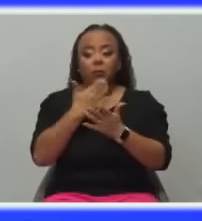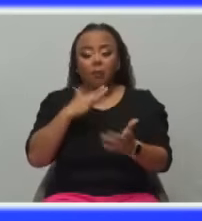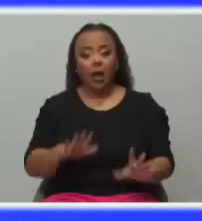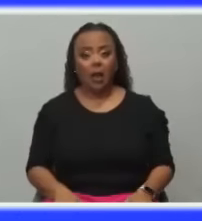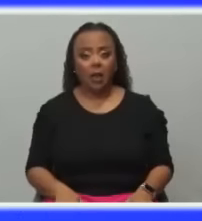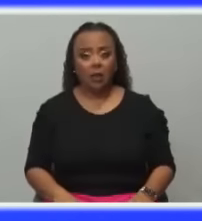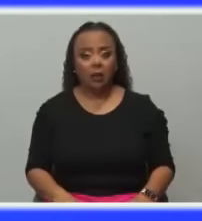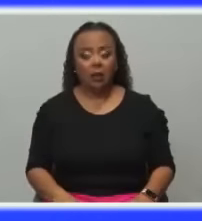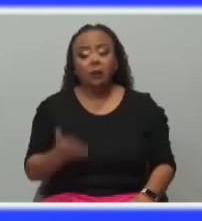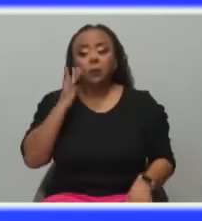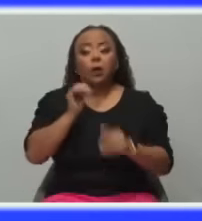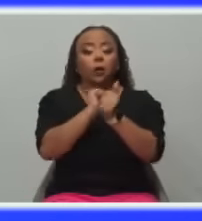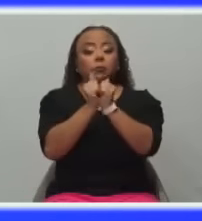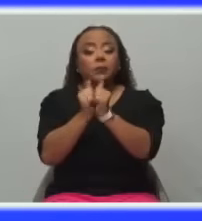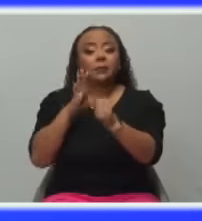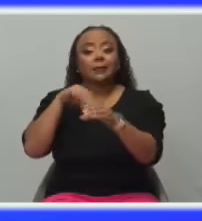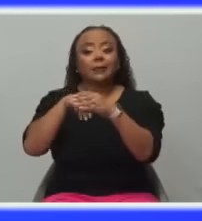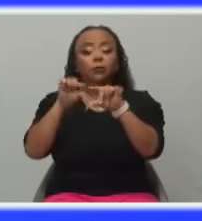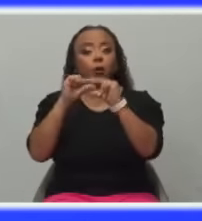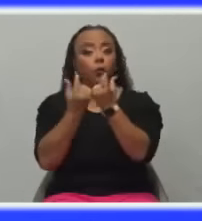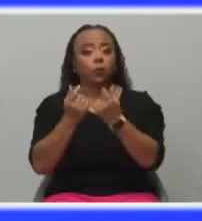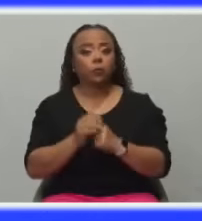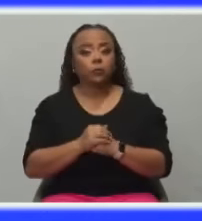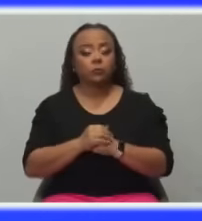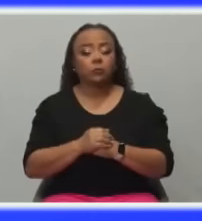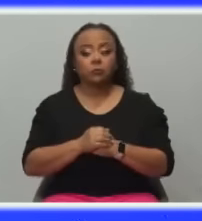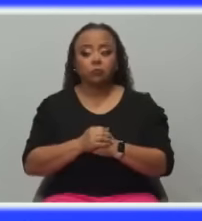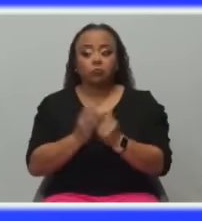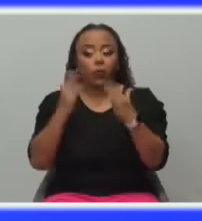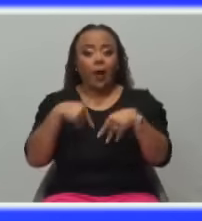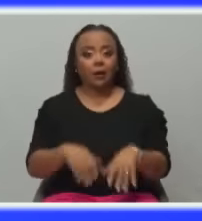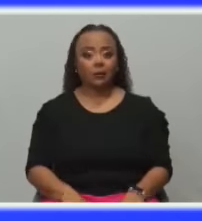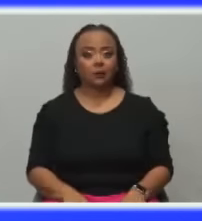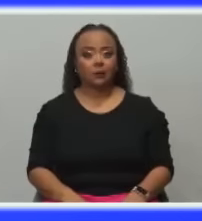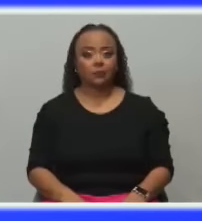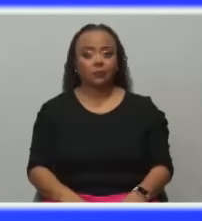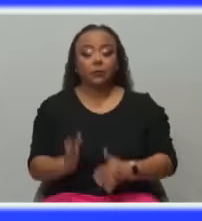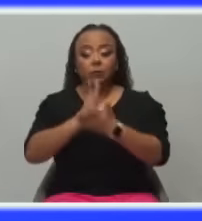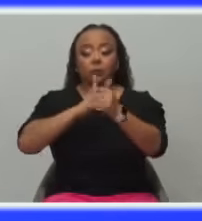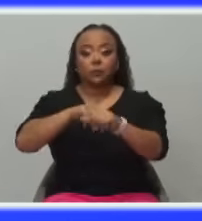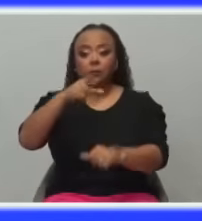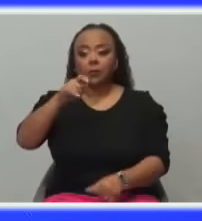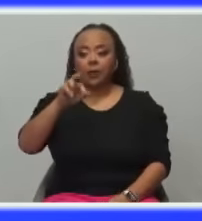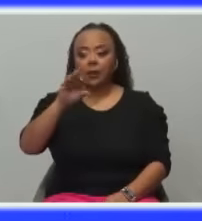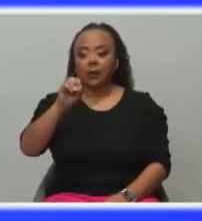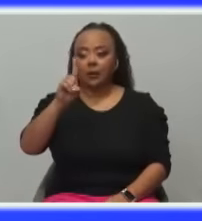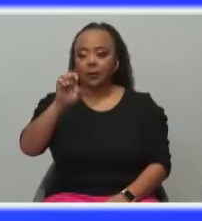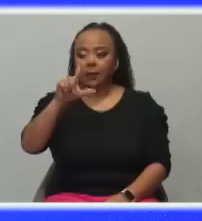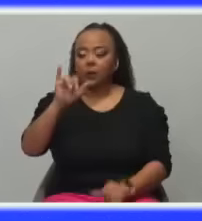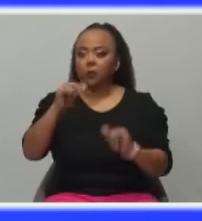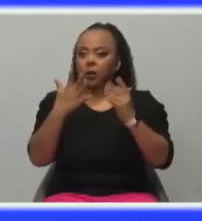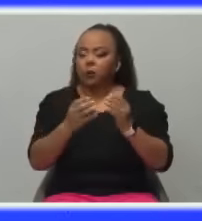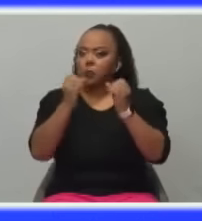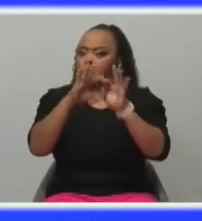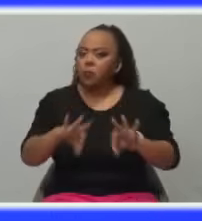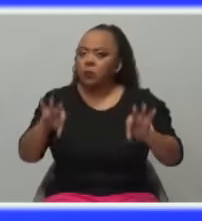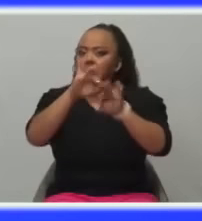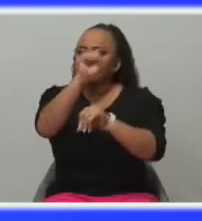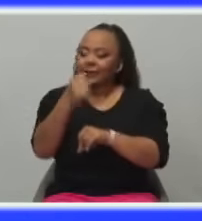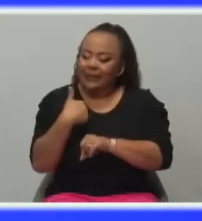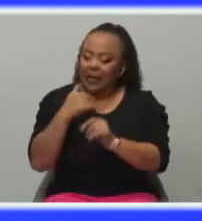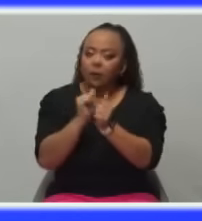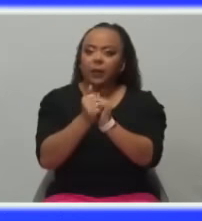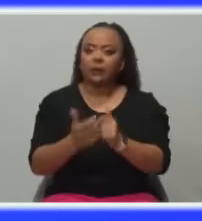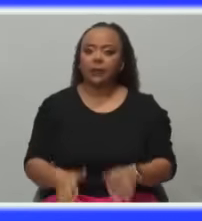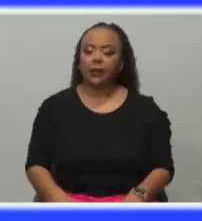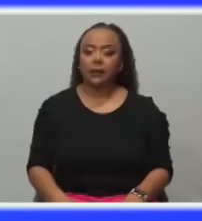mal porque la competitividad dentro del grupo se extravió Incluso en su momento paradela que llegó a ser un un jugador muy importante en el sapriza tenía